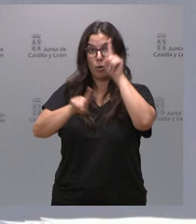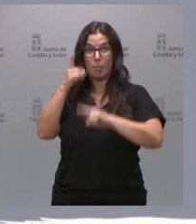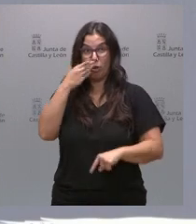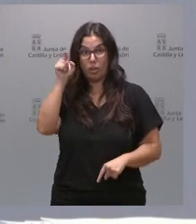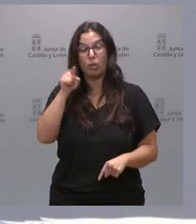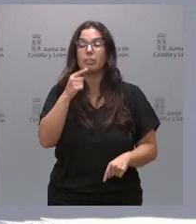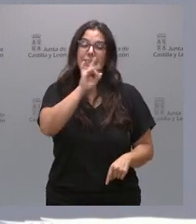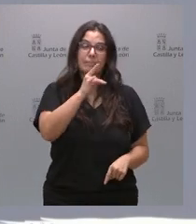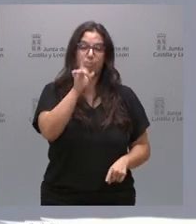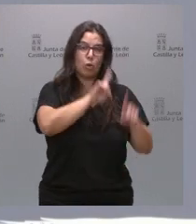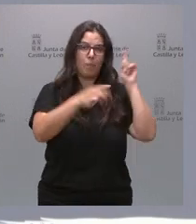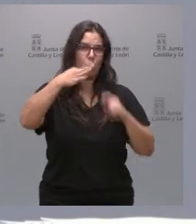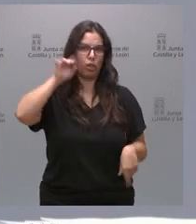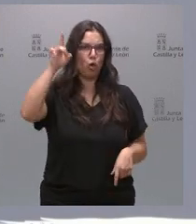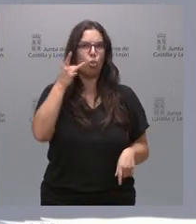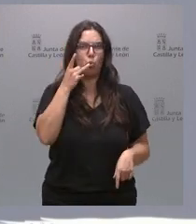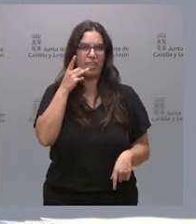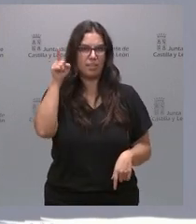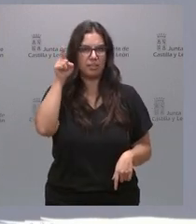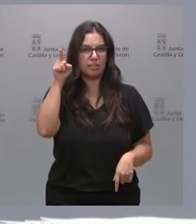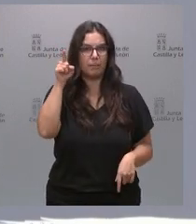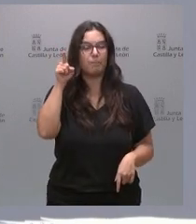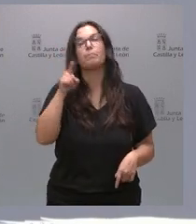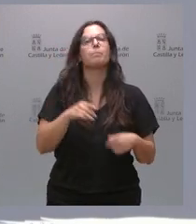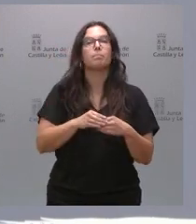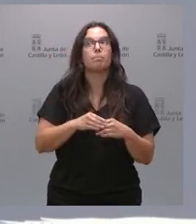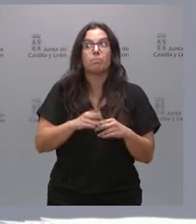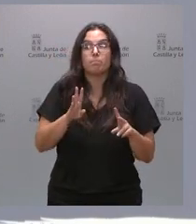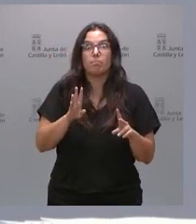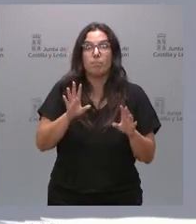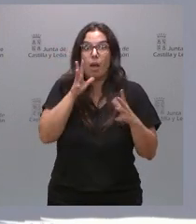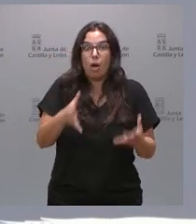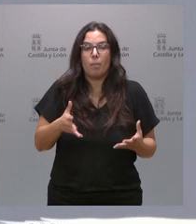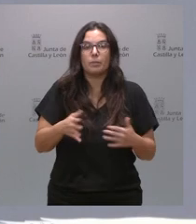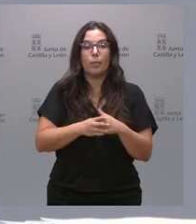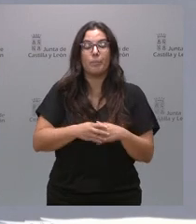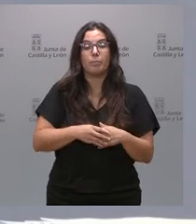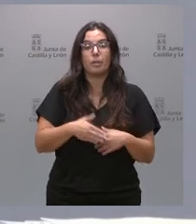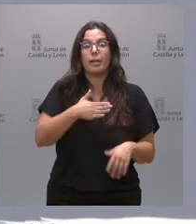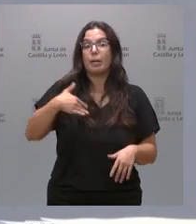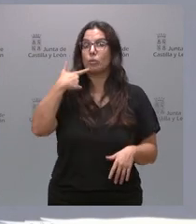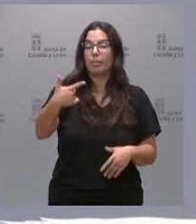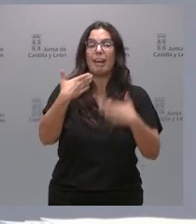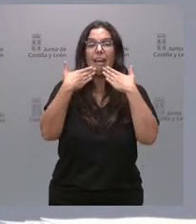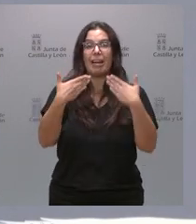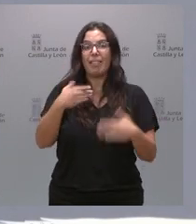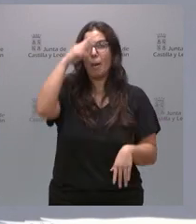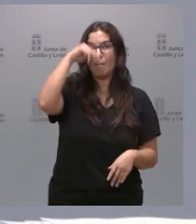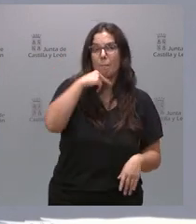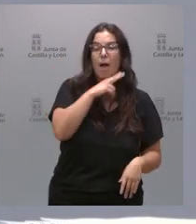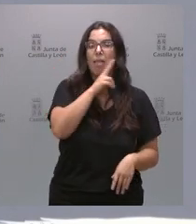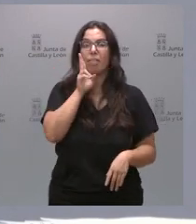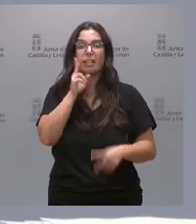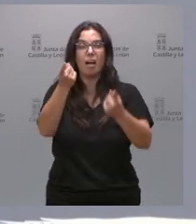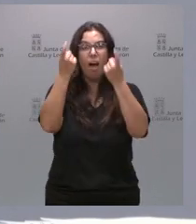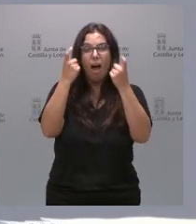la única que sea registrado a día de hoy de la que le podamos comunicar desde aquí agradecemos a todos los padres a todos los alumnos a toda la comunidad